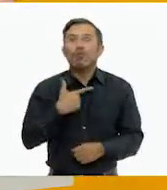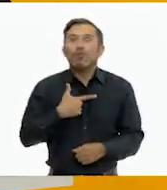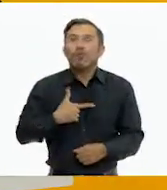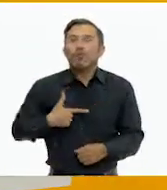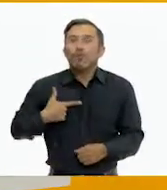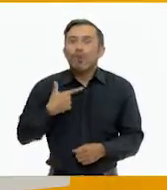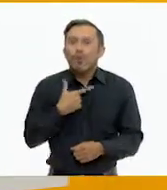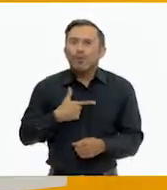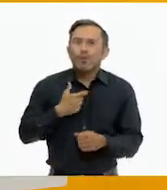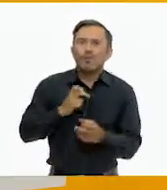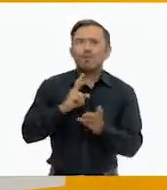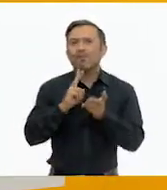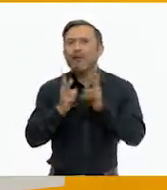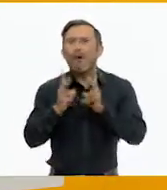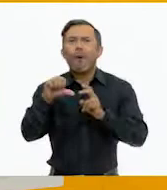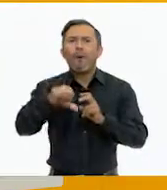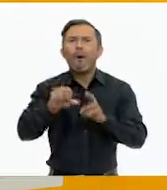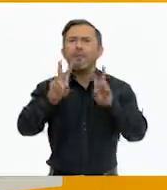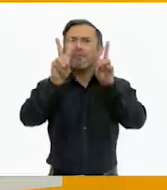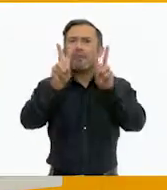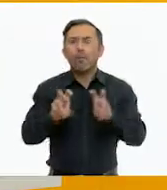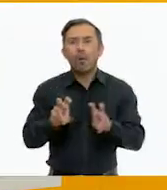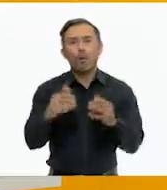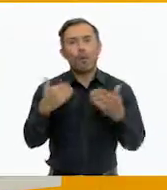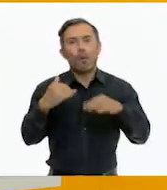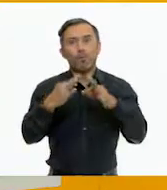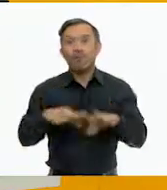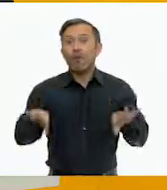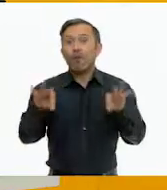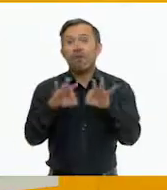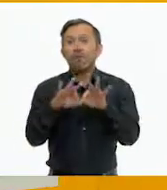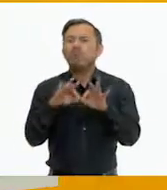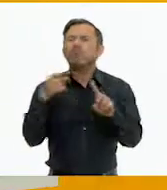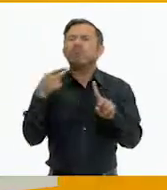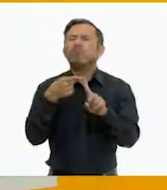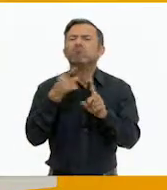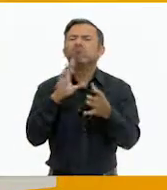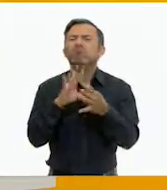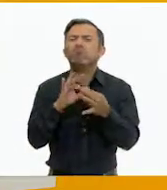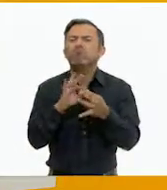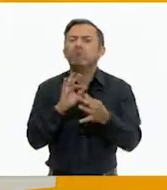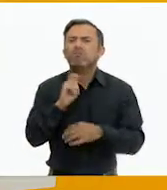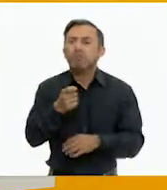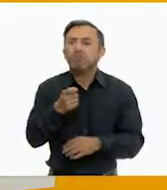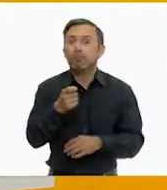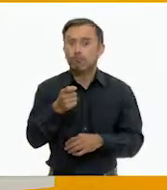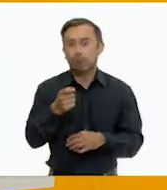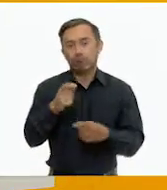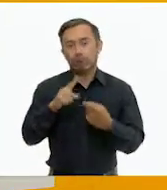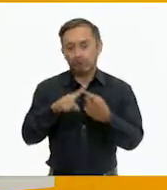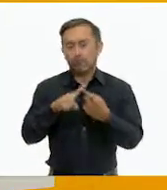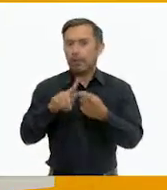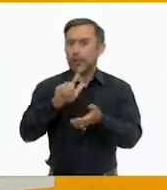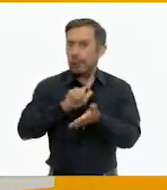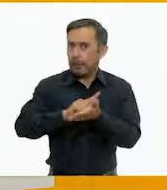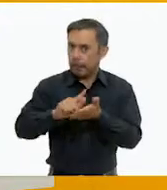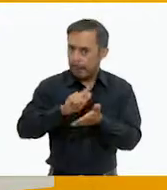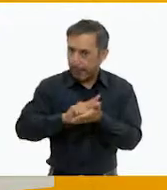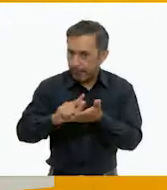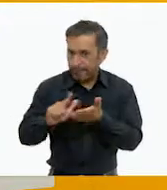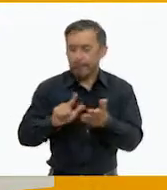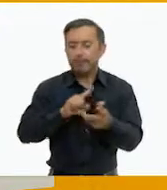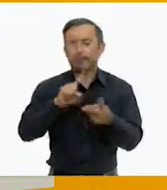hoy vamos a tocar temas muy importantes. Vamos a hablar acerca de la higiene. Vamos a hablar acerca